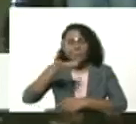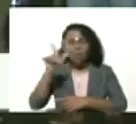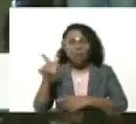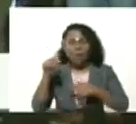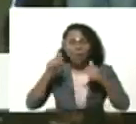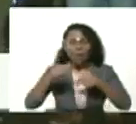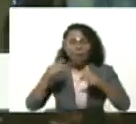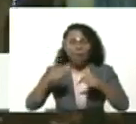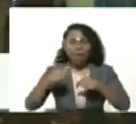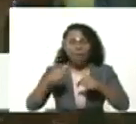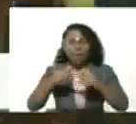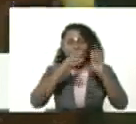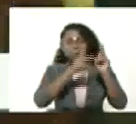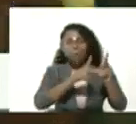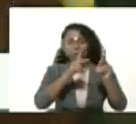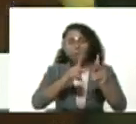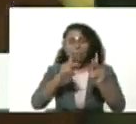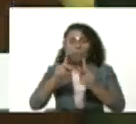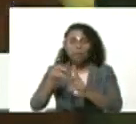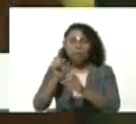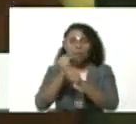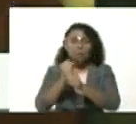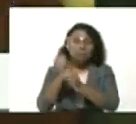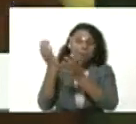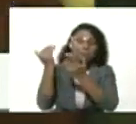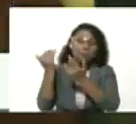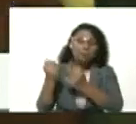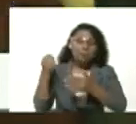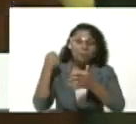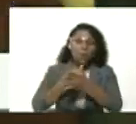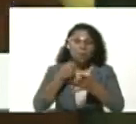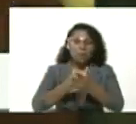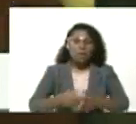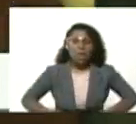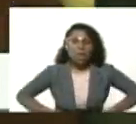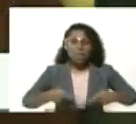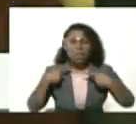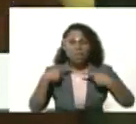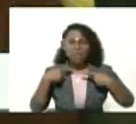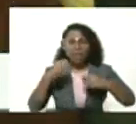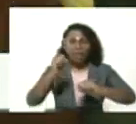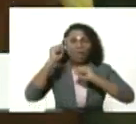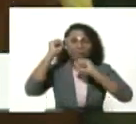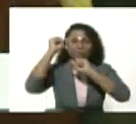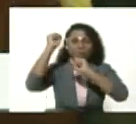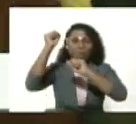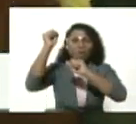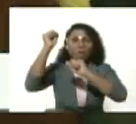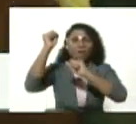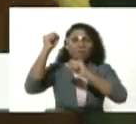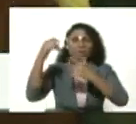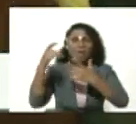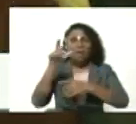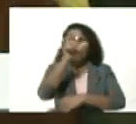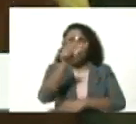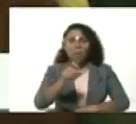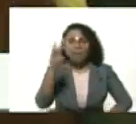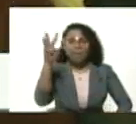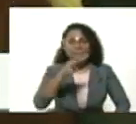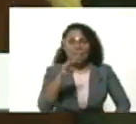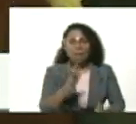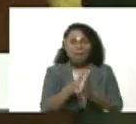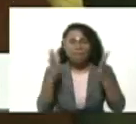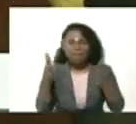aquí organizándose, esperanzado y en lucha por la vida, en lucha por la victoria de la Guayana, de esta Guayana